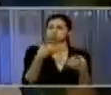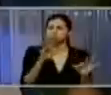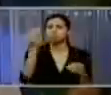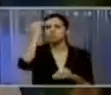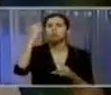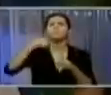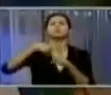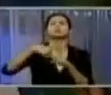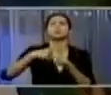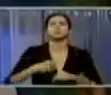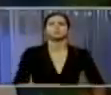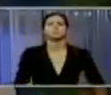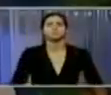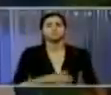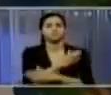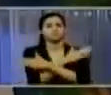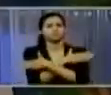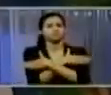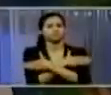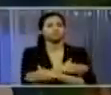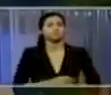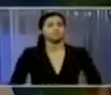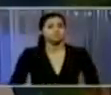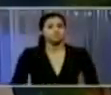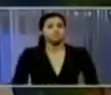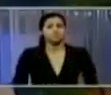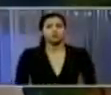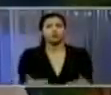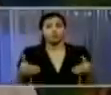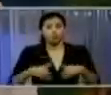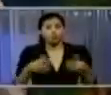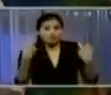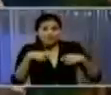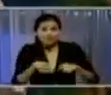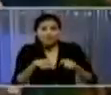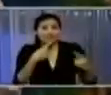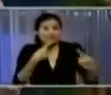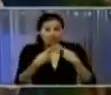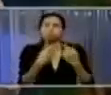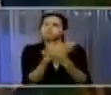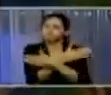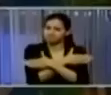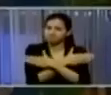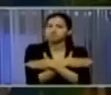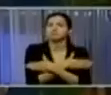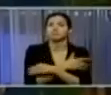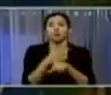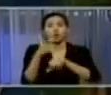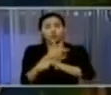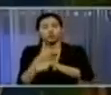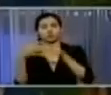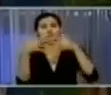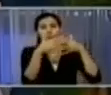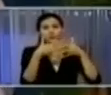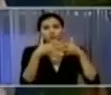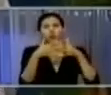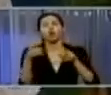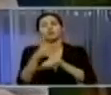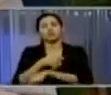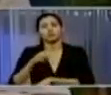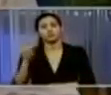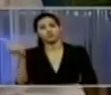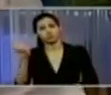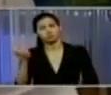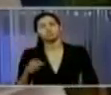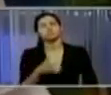Y yo saludo todos los esfuerzos que se hagan por el diálogo entre el gobierno de Estados Unidos y el gobierno